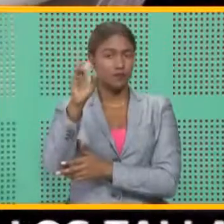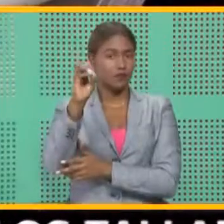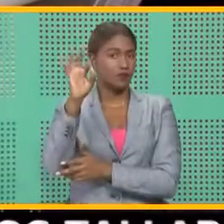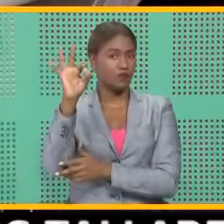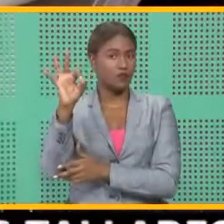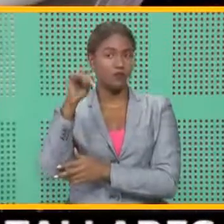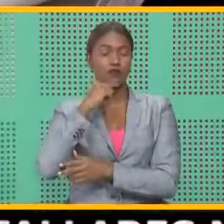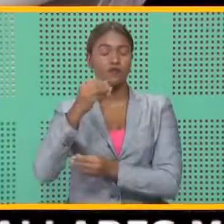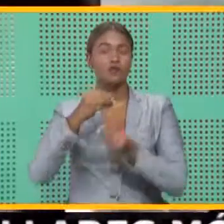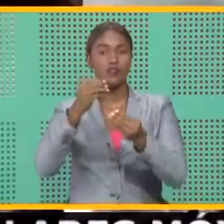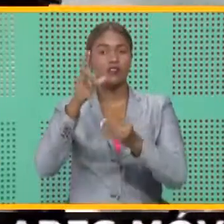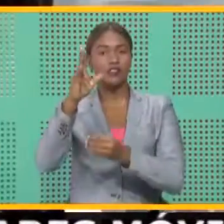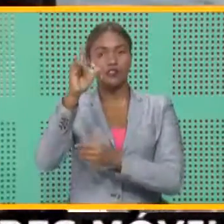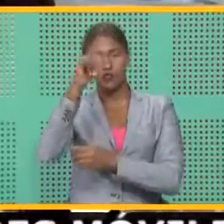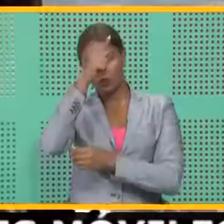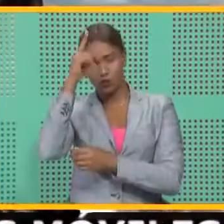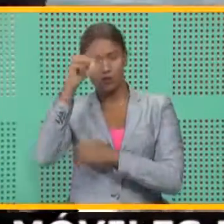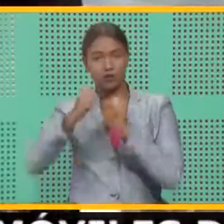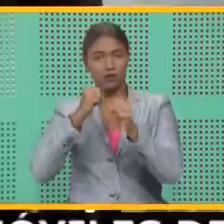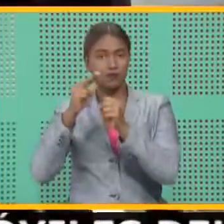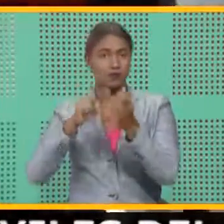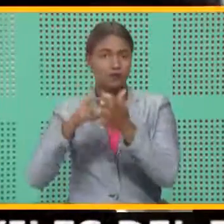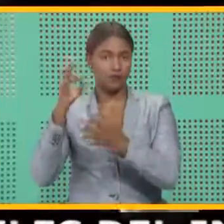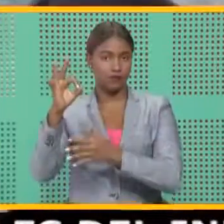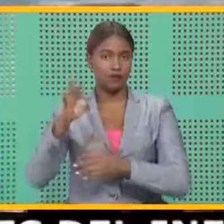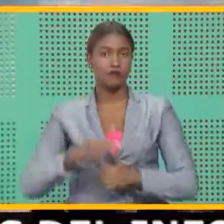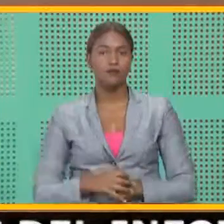499-09 del 7 de julio de 2009.